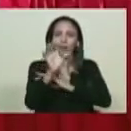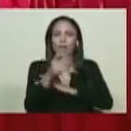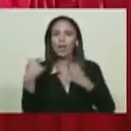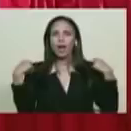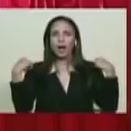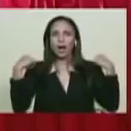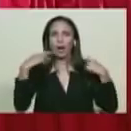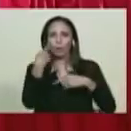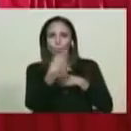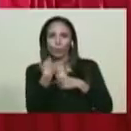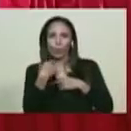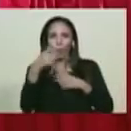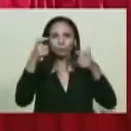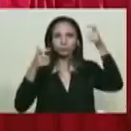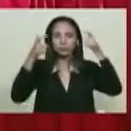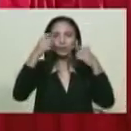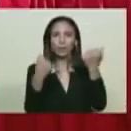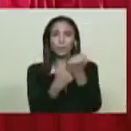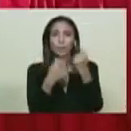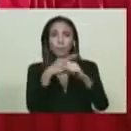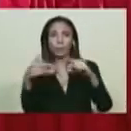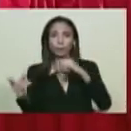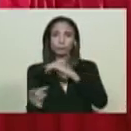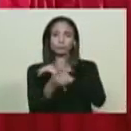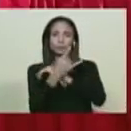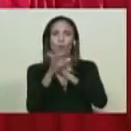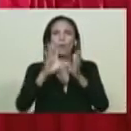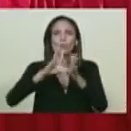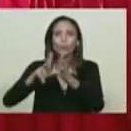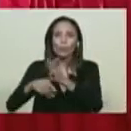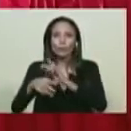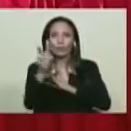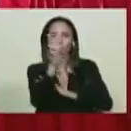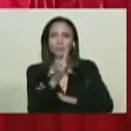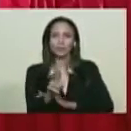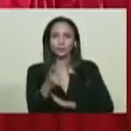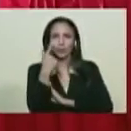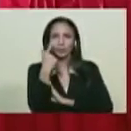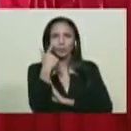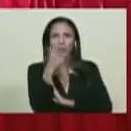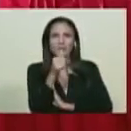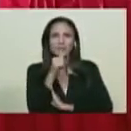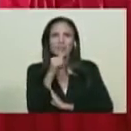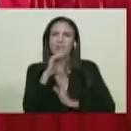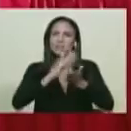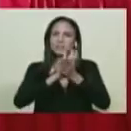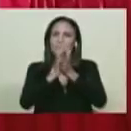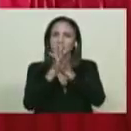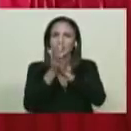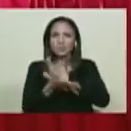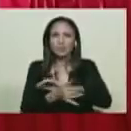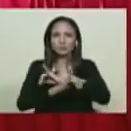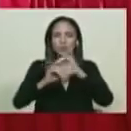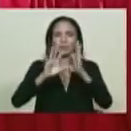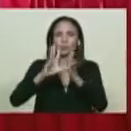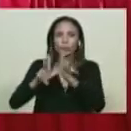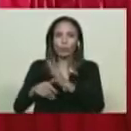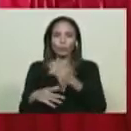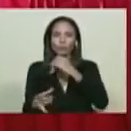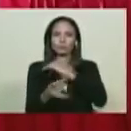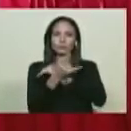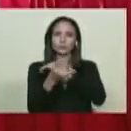de rojo rojito, pero están traicionando y robando al pueblo venezolano. Basta ya de ladrones y